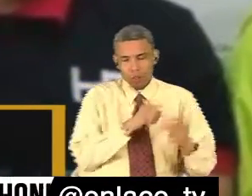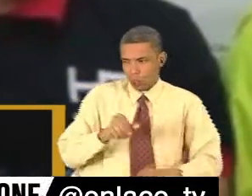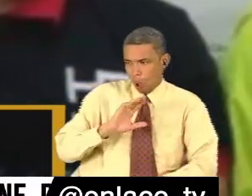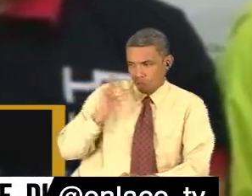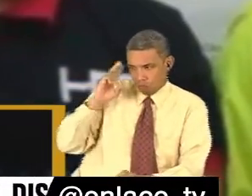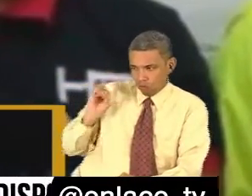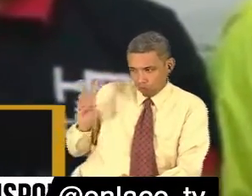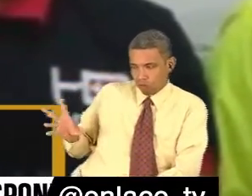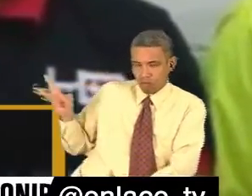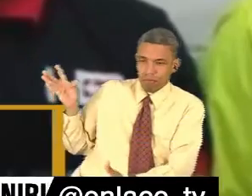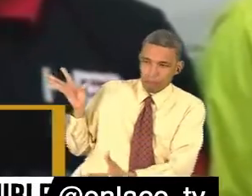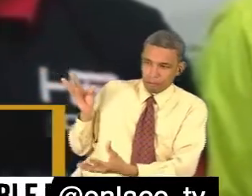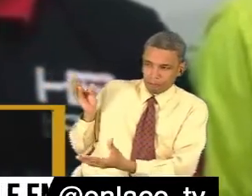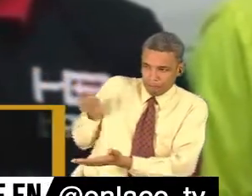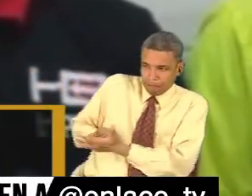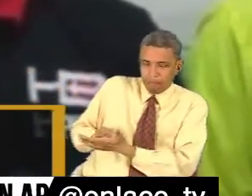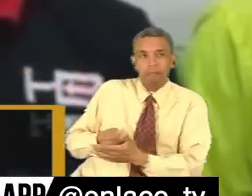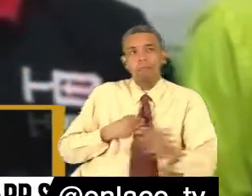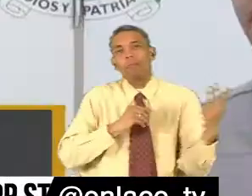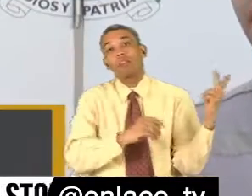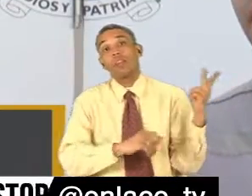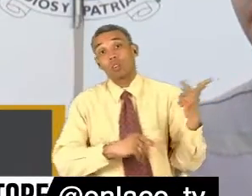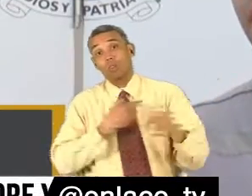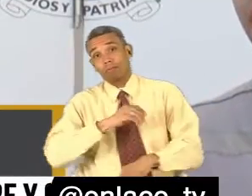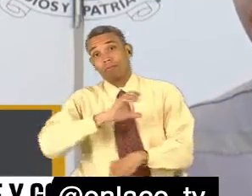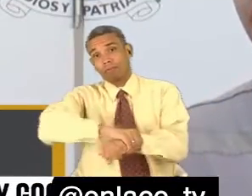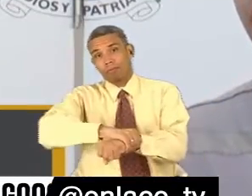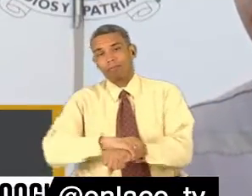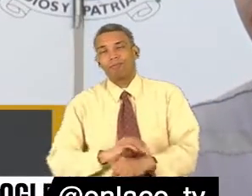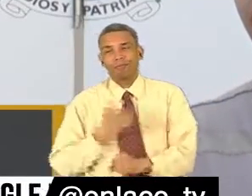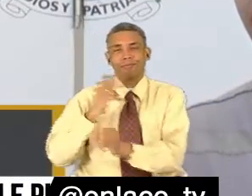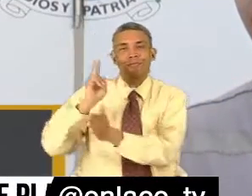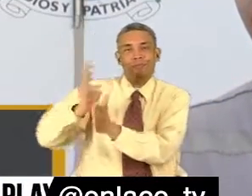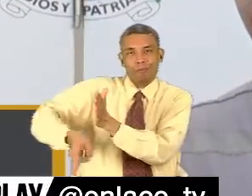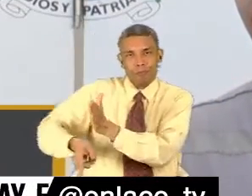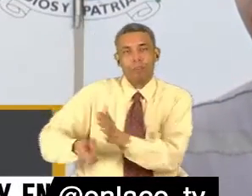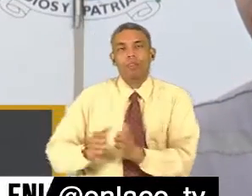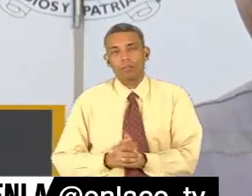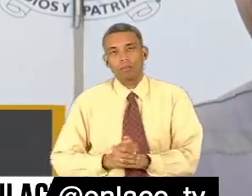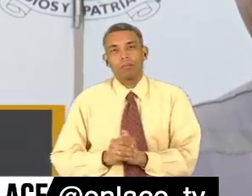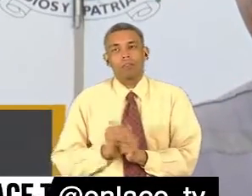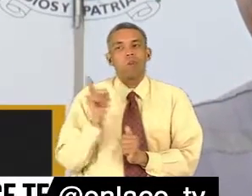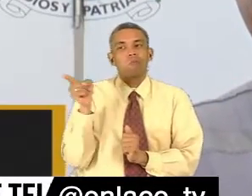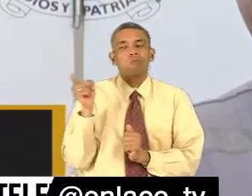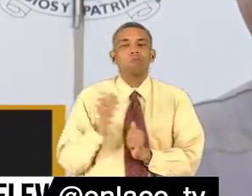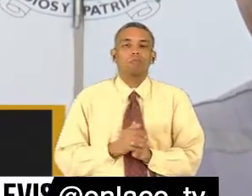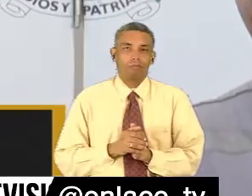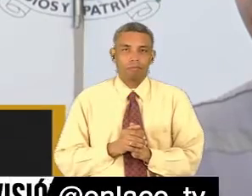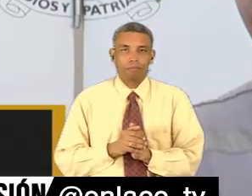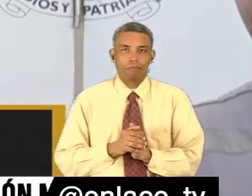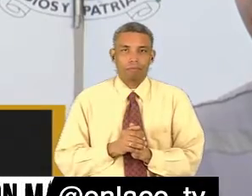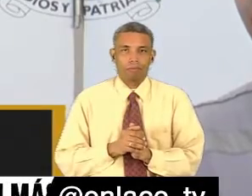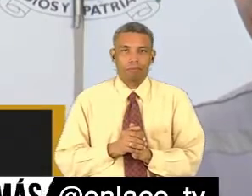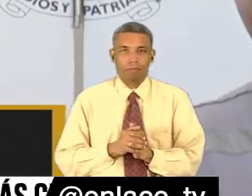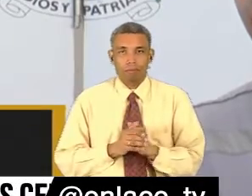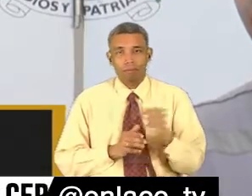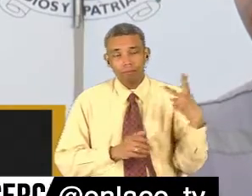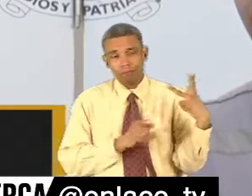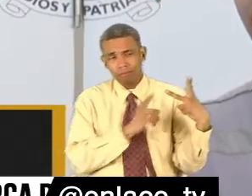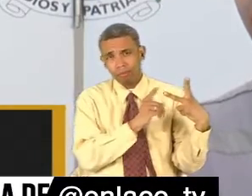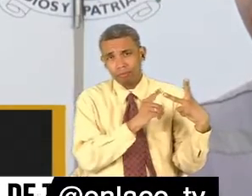de intentar hacer este cobro, y el infortunio dio con la muerte de estas 2 personas allá. Hoy capturamos al actor